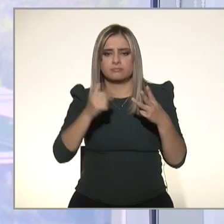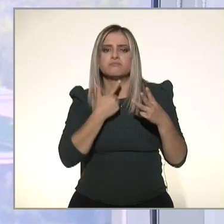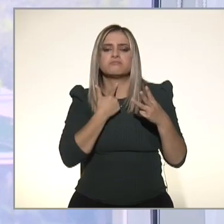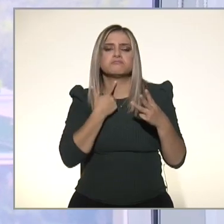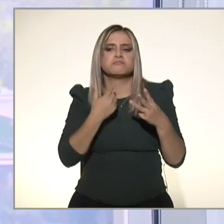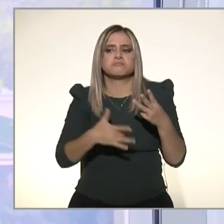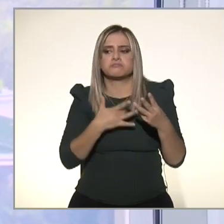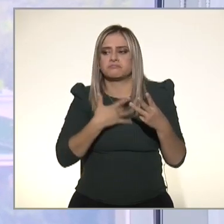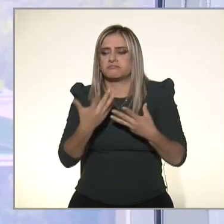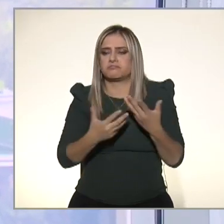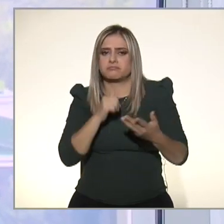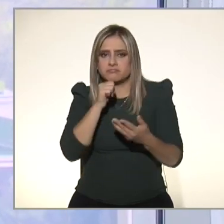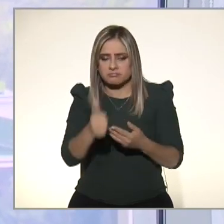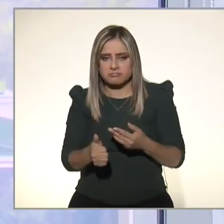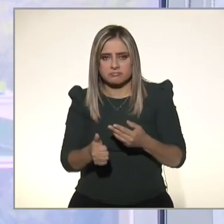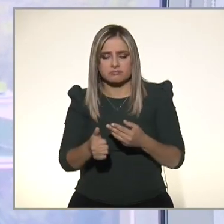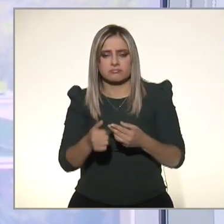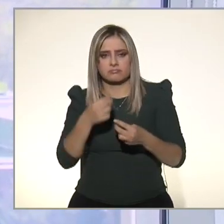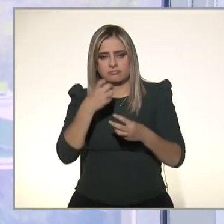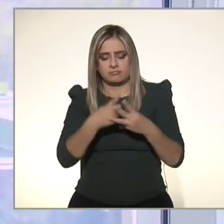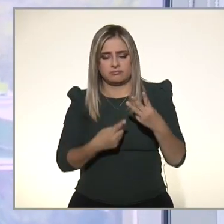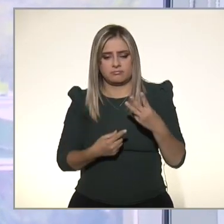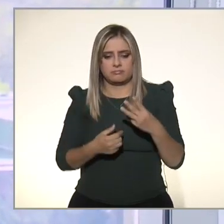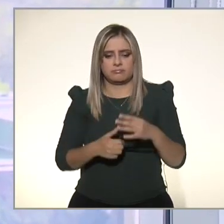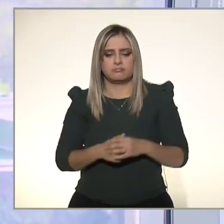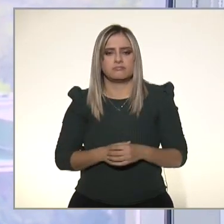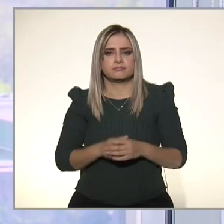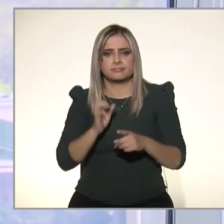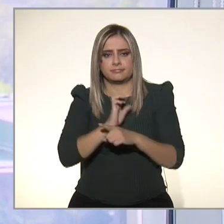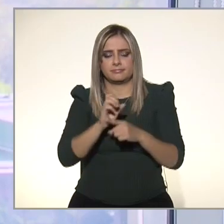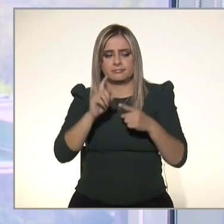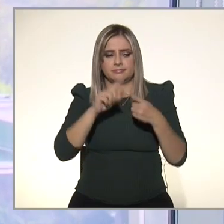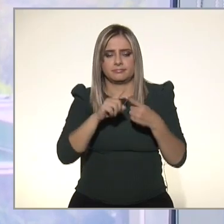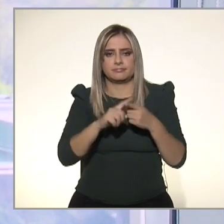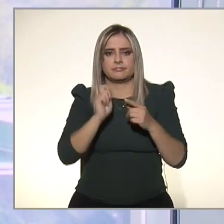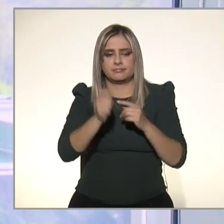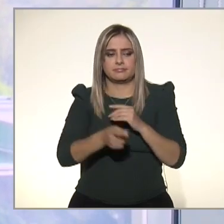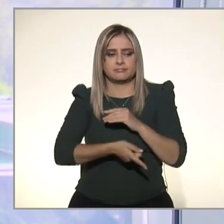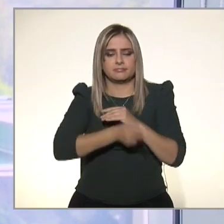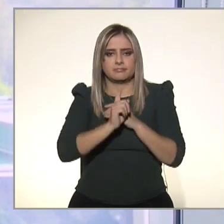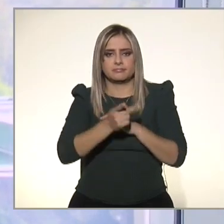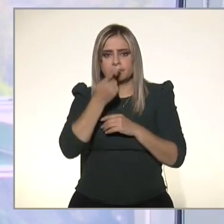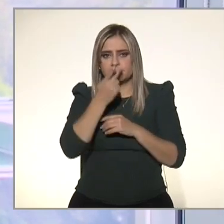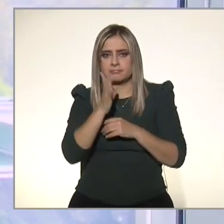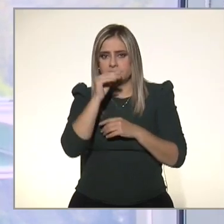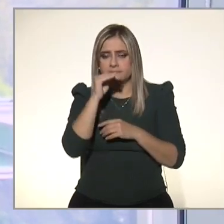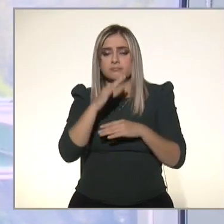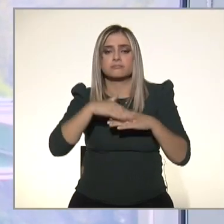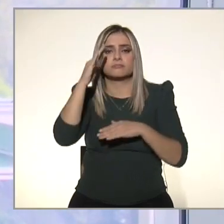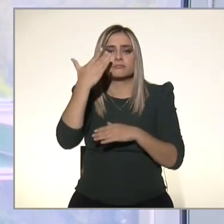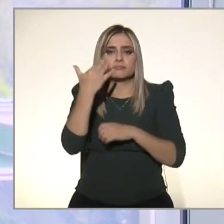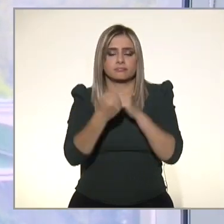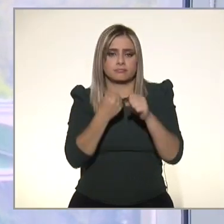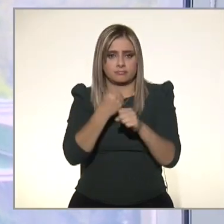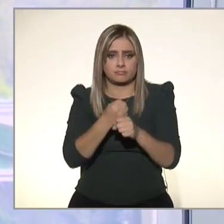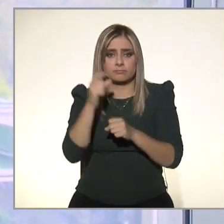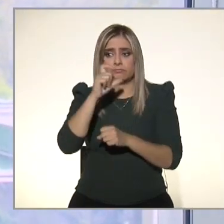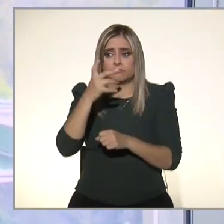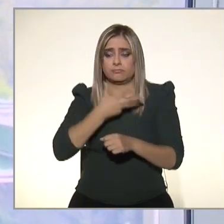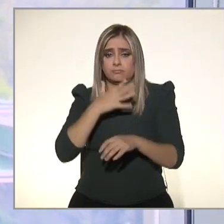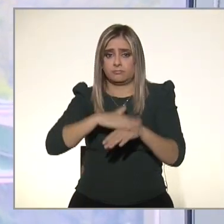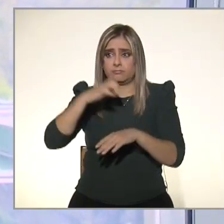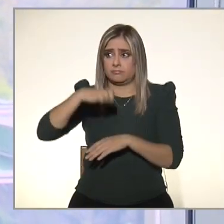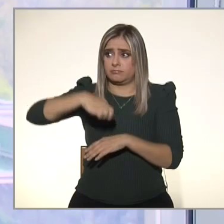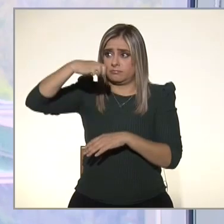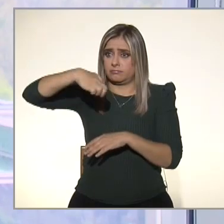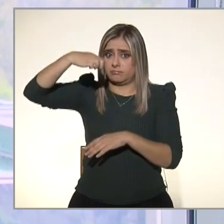retrógrada. Entonces, la disfunción eréctil es más frecuente arriba de los 50 años. Entre más grande sea una persona,